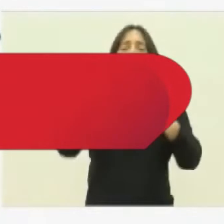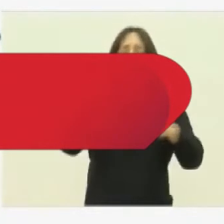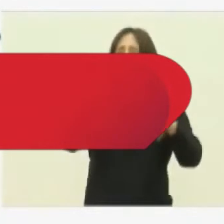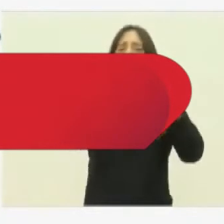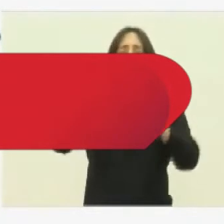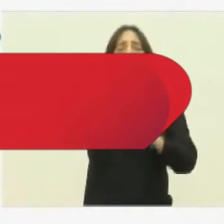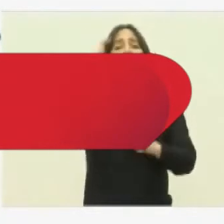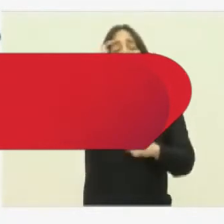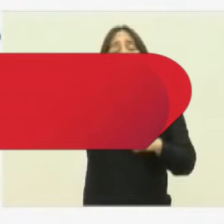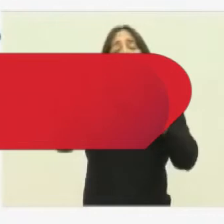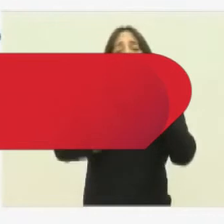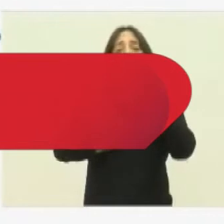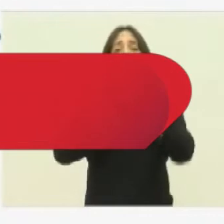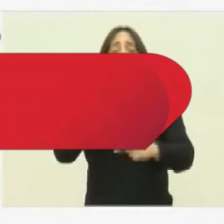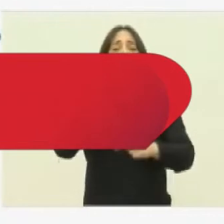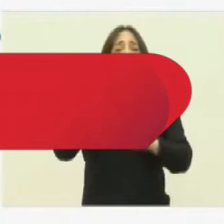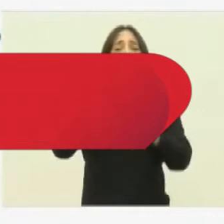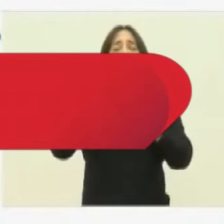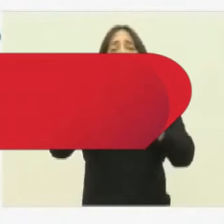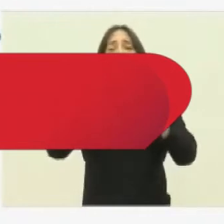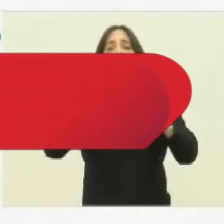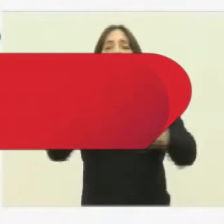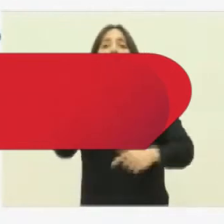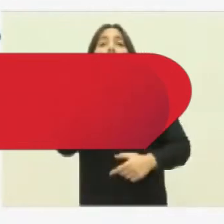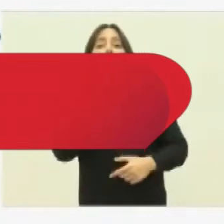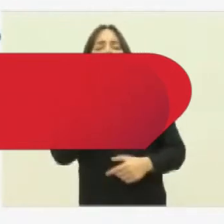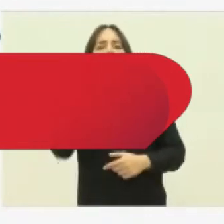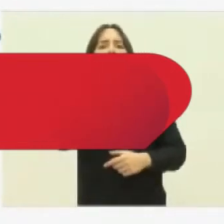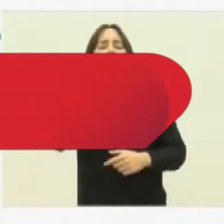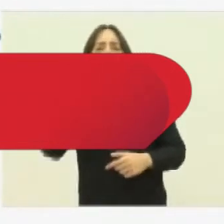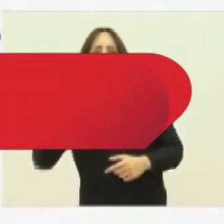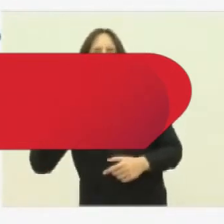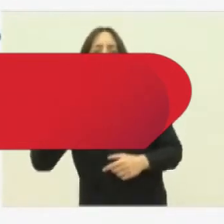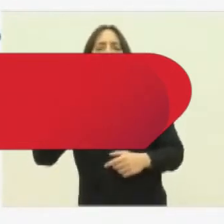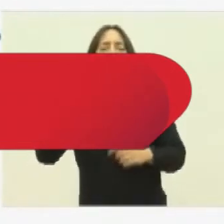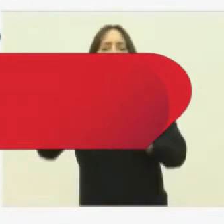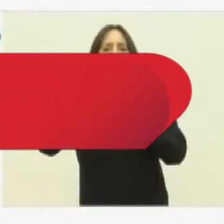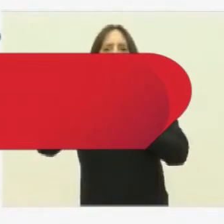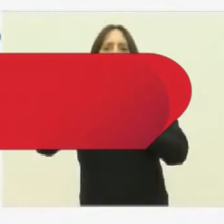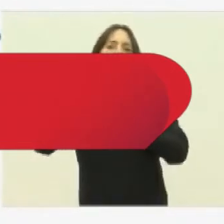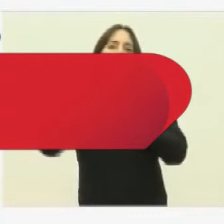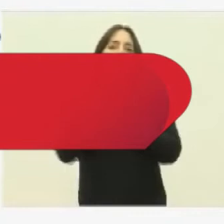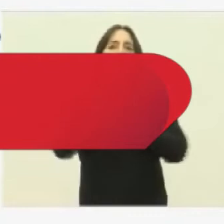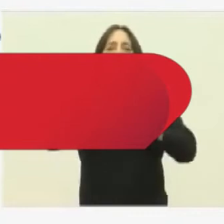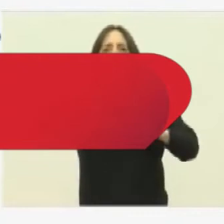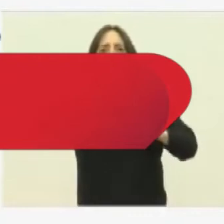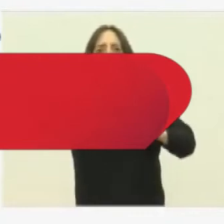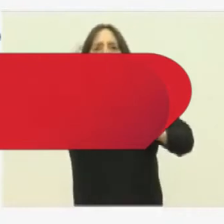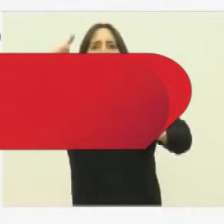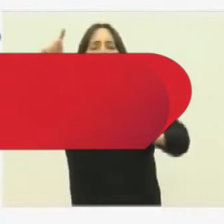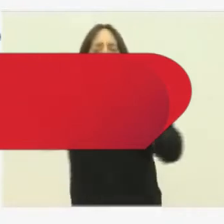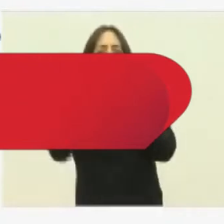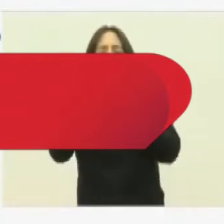enero muy levemente, pero hacia fines de febrero y marzo fue cuando aumentó bruscamente el número de